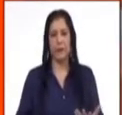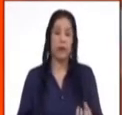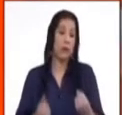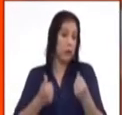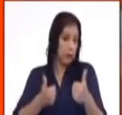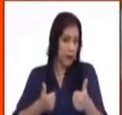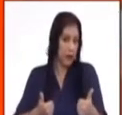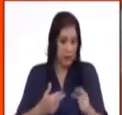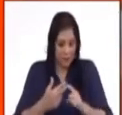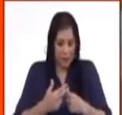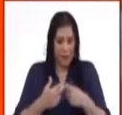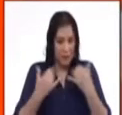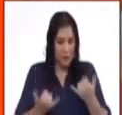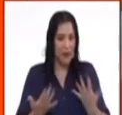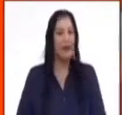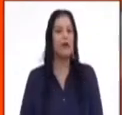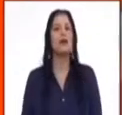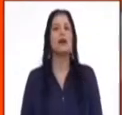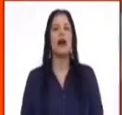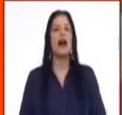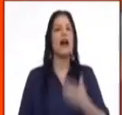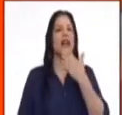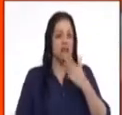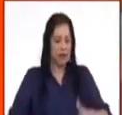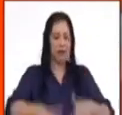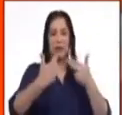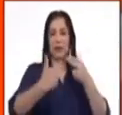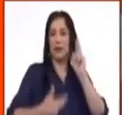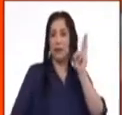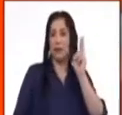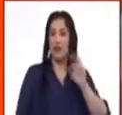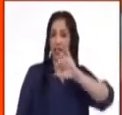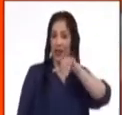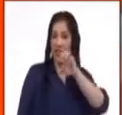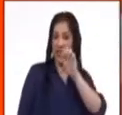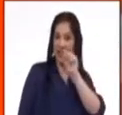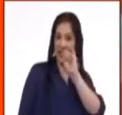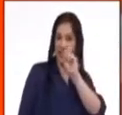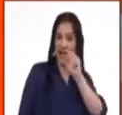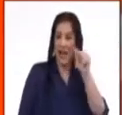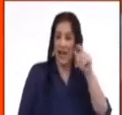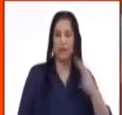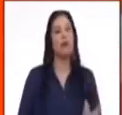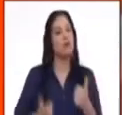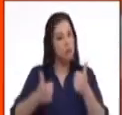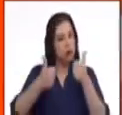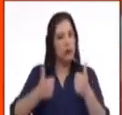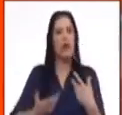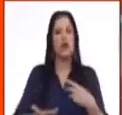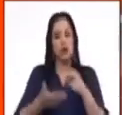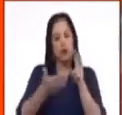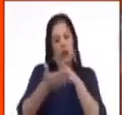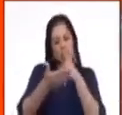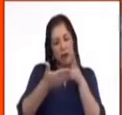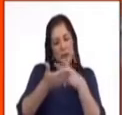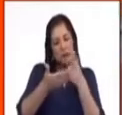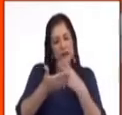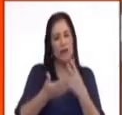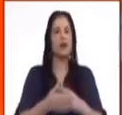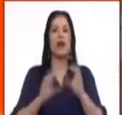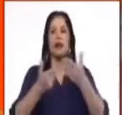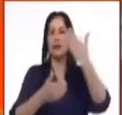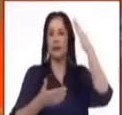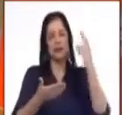Pues bien, comencemos entonces. ¿Llamamos a la profesora Jessica Arámbulo? Me parece perfecto, Stephanie. Mientras voy revisando mis notas del